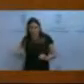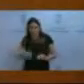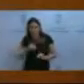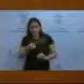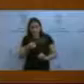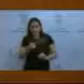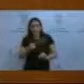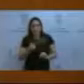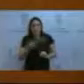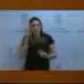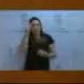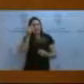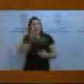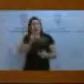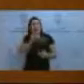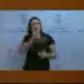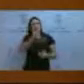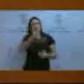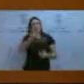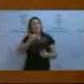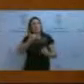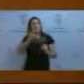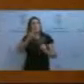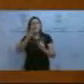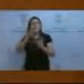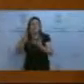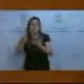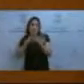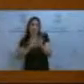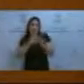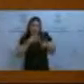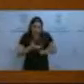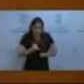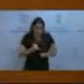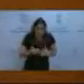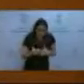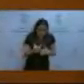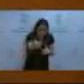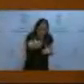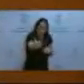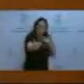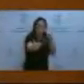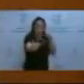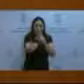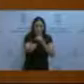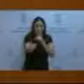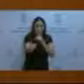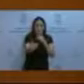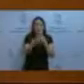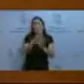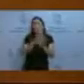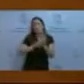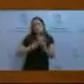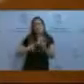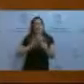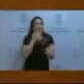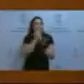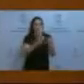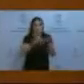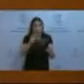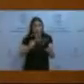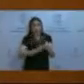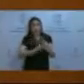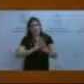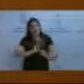una proyección a 2029, es decir, ya no estamos hablando de lo que pasa ahora, sino a 2029. Y utiliza varios factores. Uno de ellos, bueno, población,